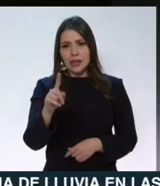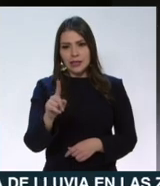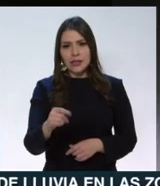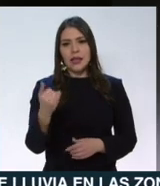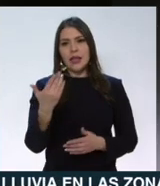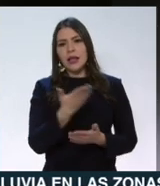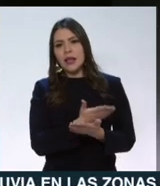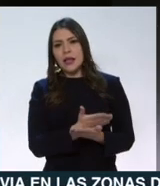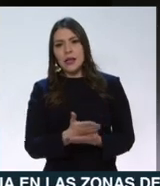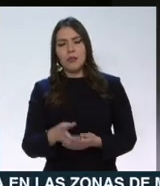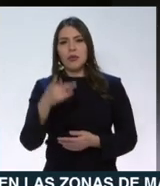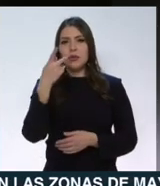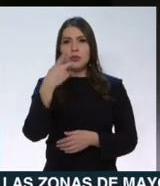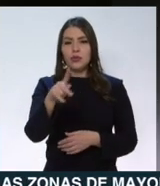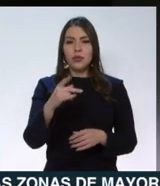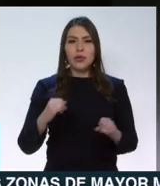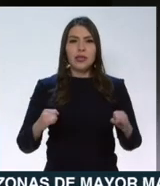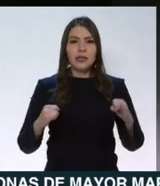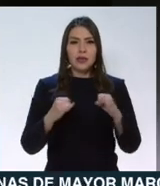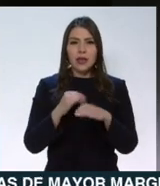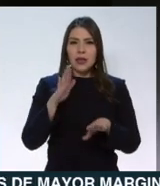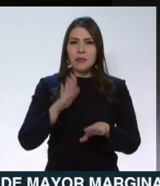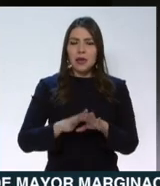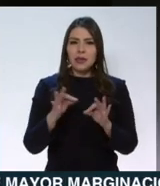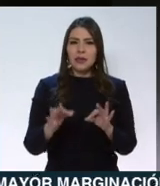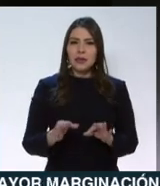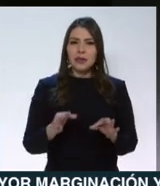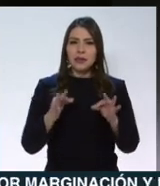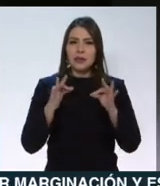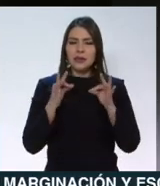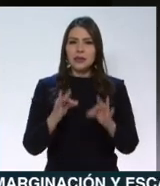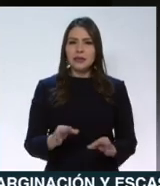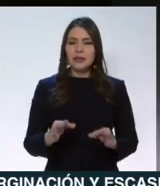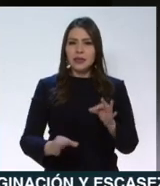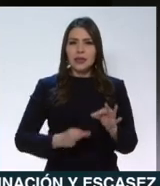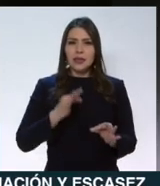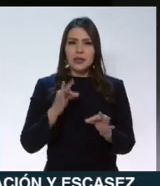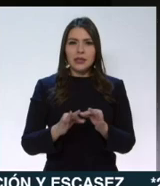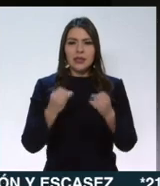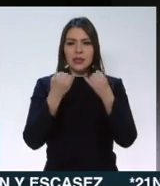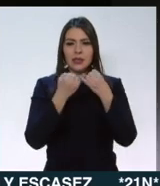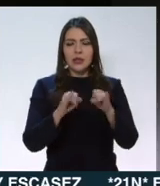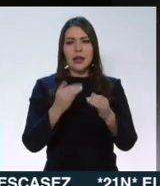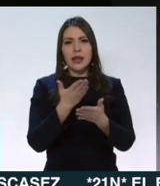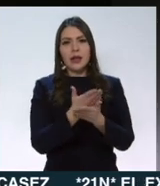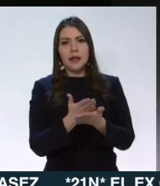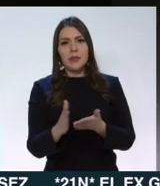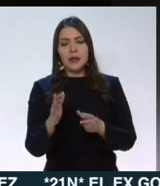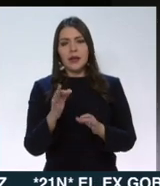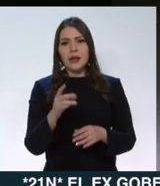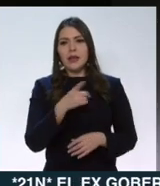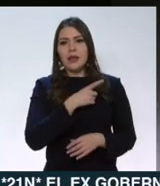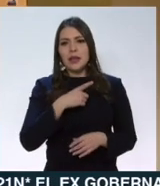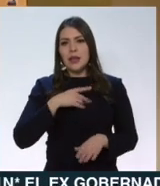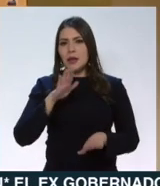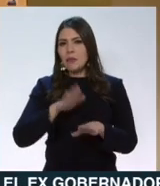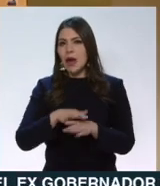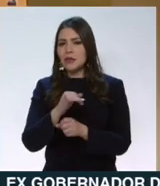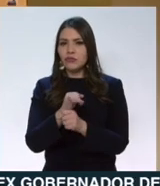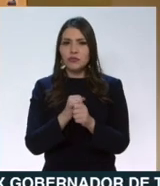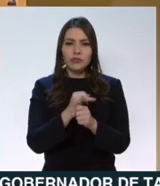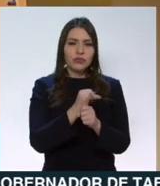va a ser la dependencia más fiscalizada, un poco conjugando con la más revisada, la